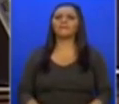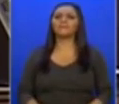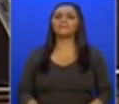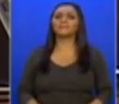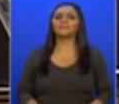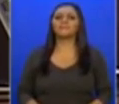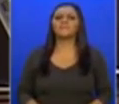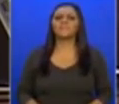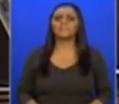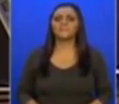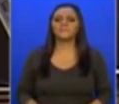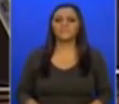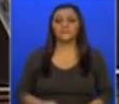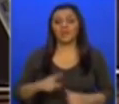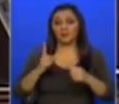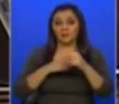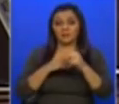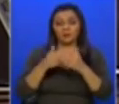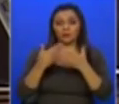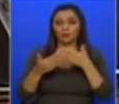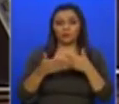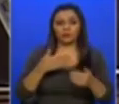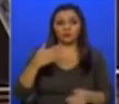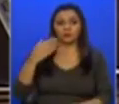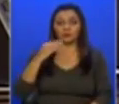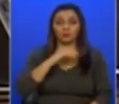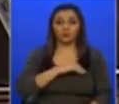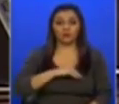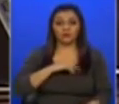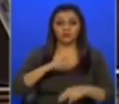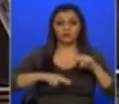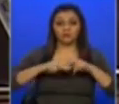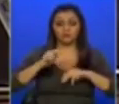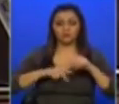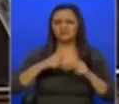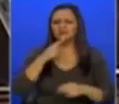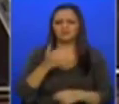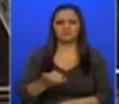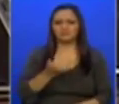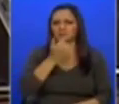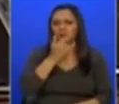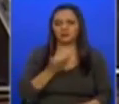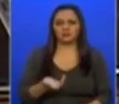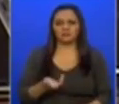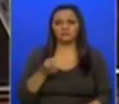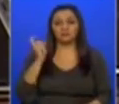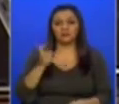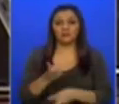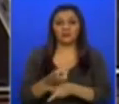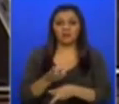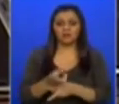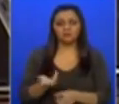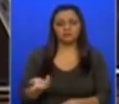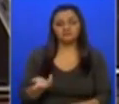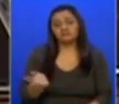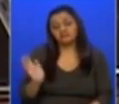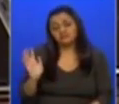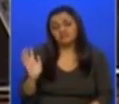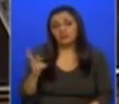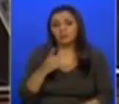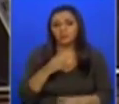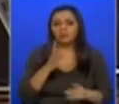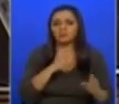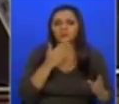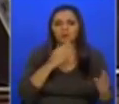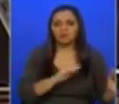Este, primero, o sea, así lo vaya a hacer el municipio, les insisto, eso es antitécnico, antiecológico, eso no es riesgo, así que vamos a intervenir